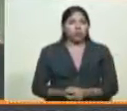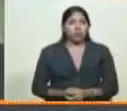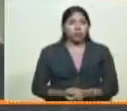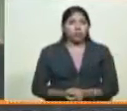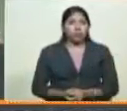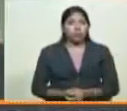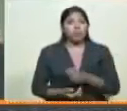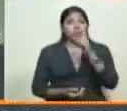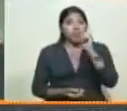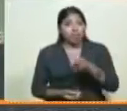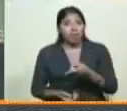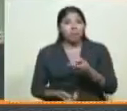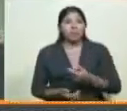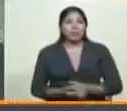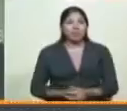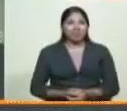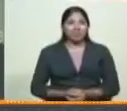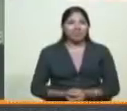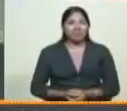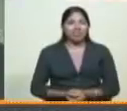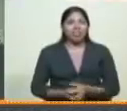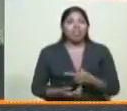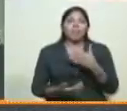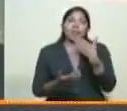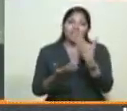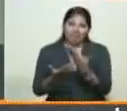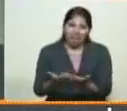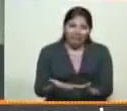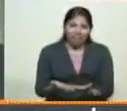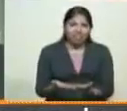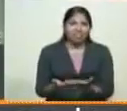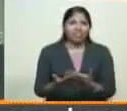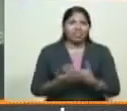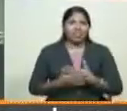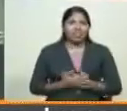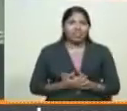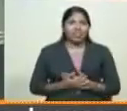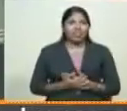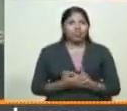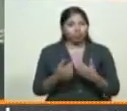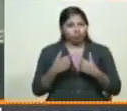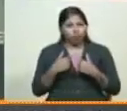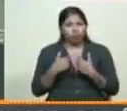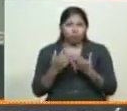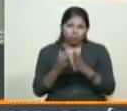Y además de darle las gracias, he venido a pedirles el apoyo,